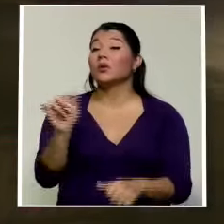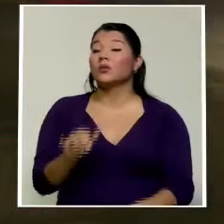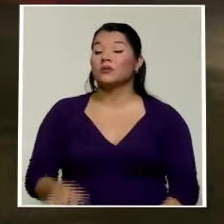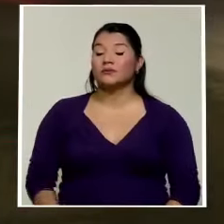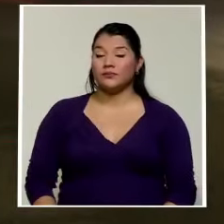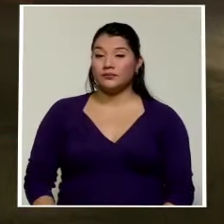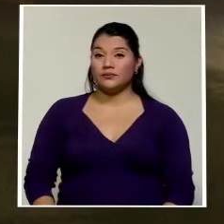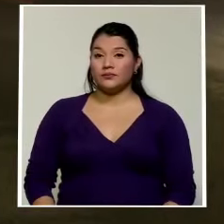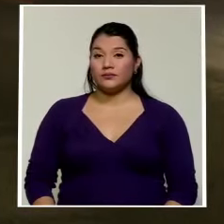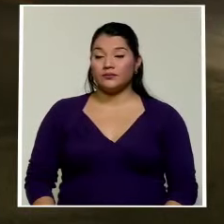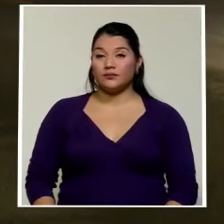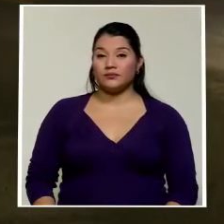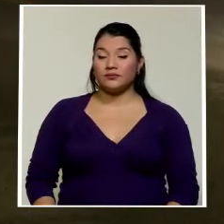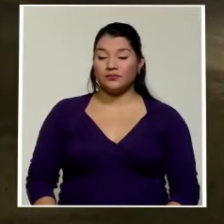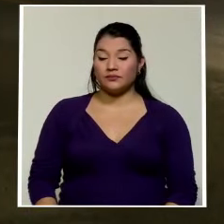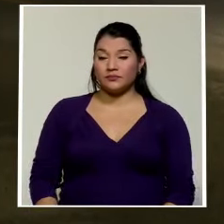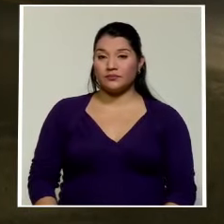José.